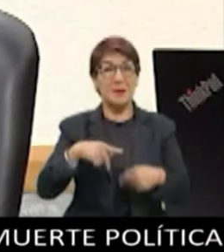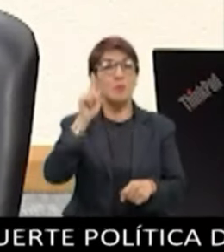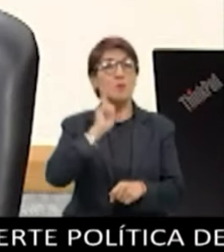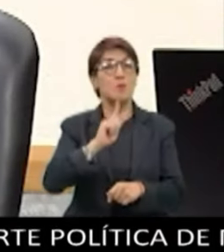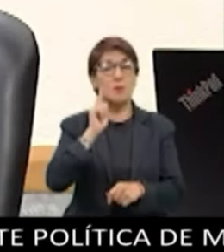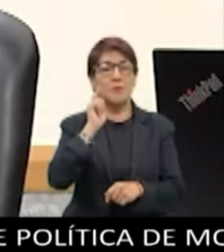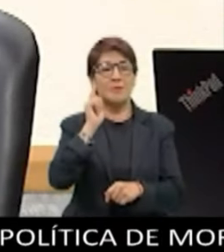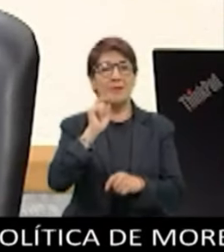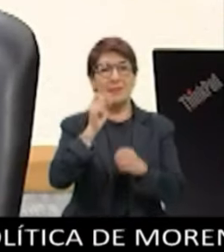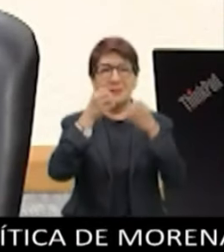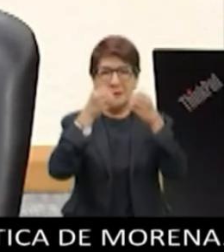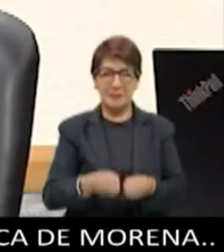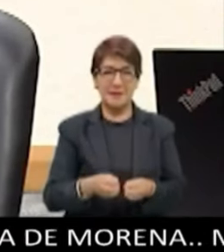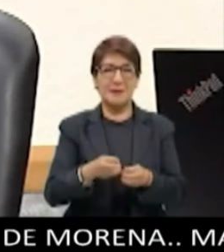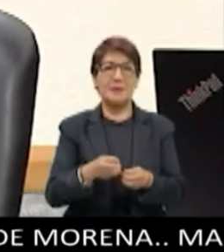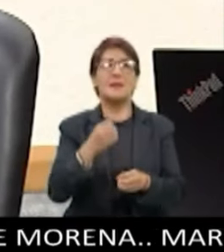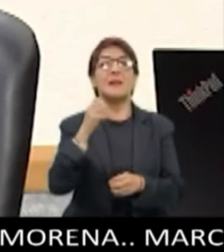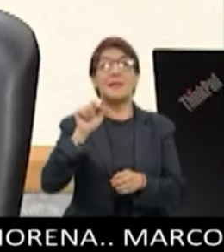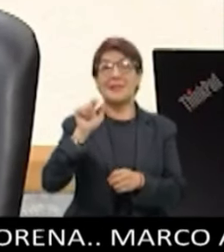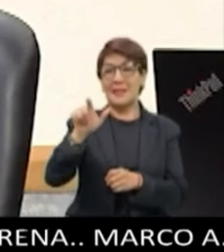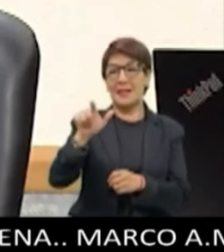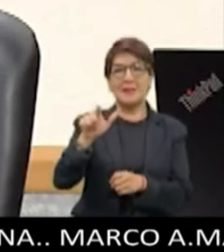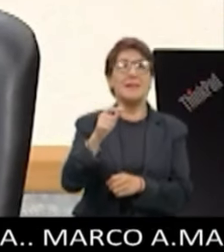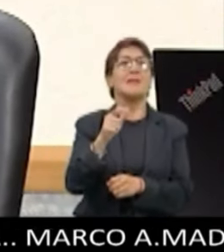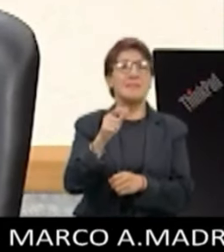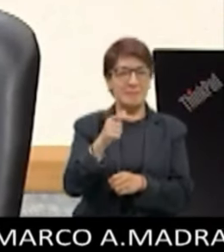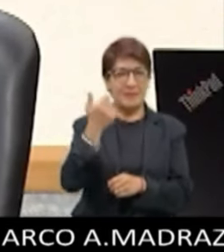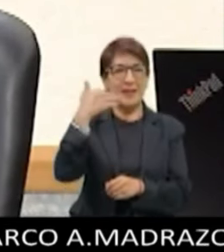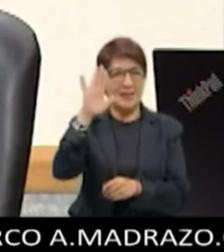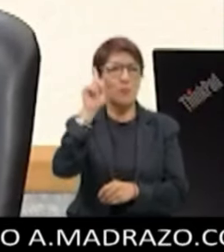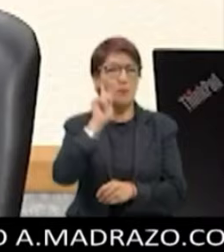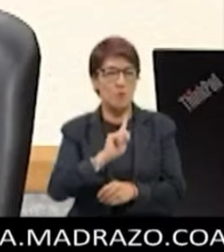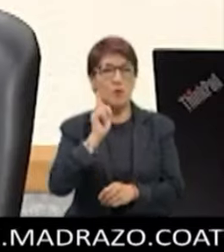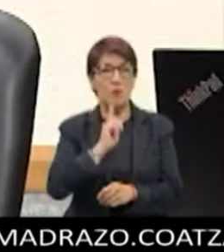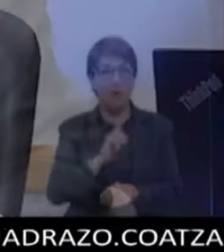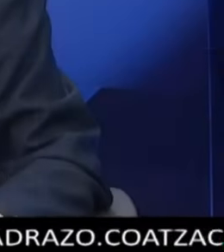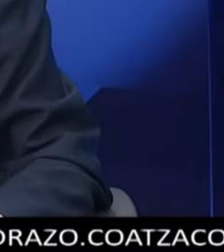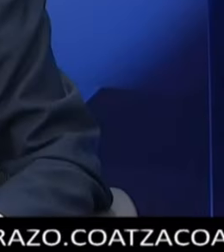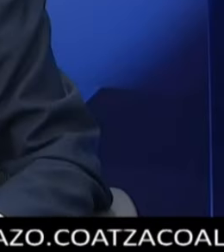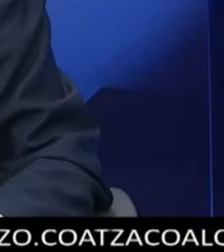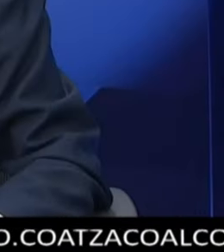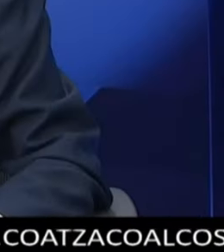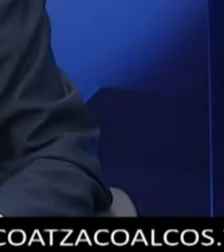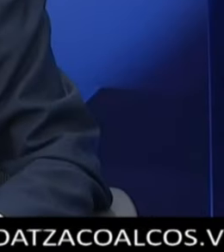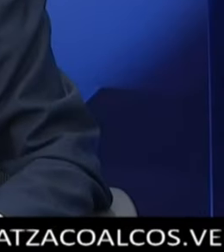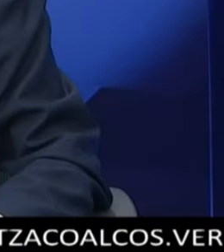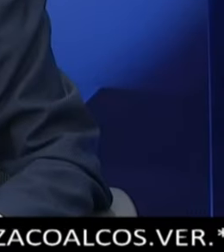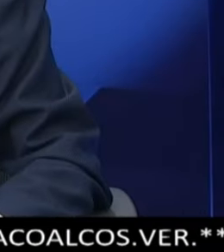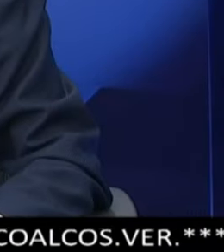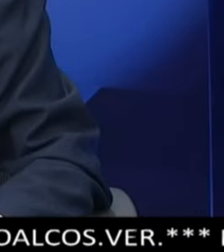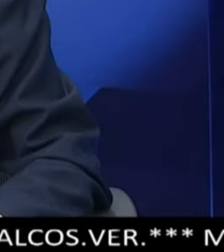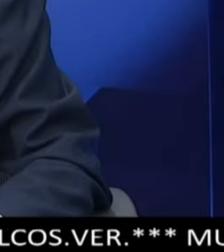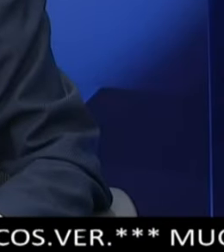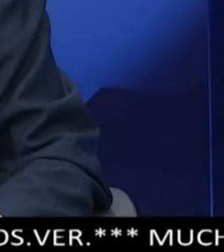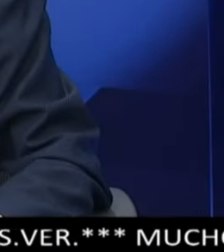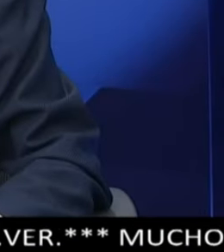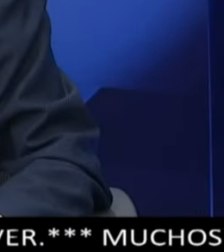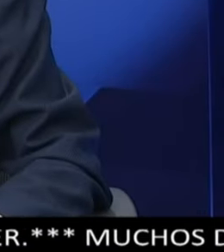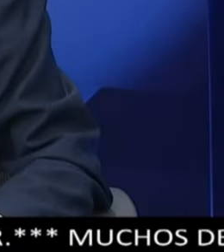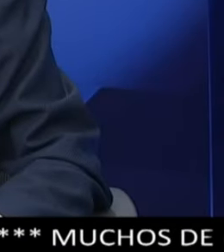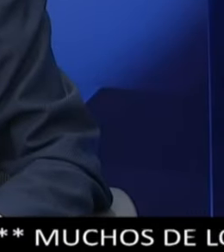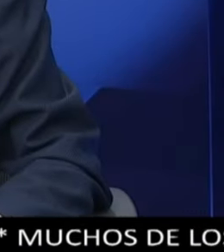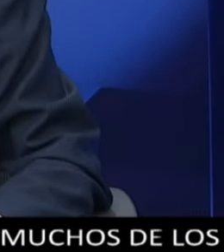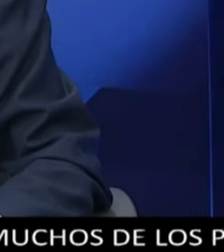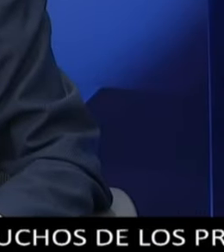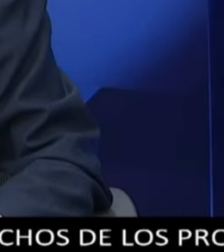interrupción licenciada pero es que llevan en el INE 8 meses desde que usted llegó con las famosas encargad duría